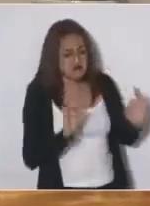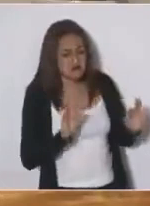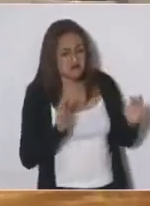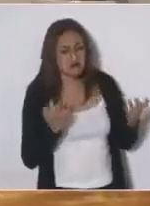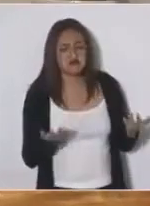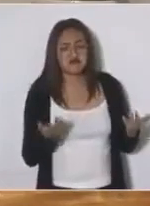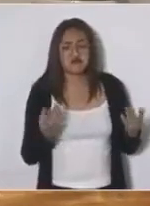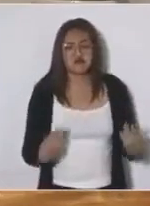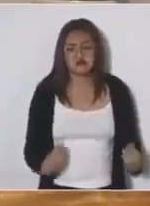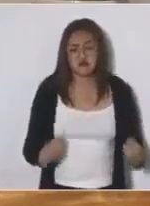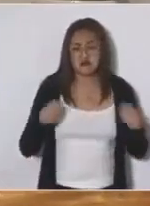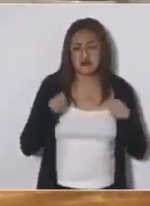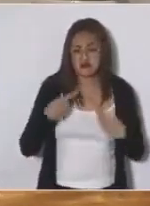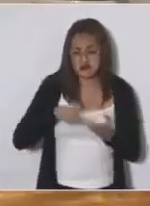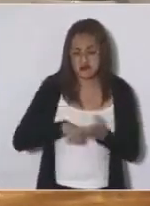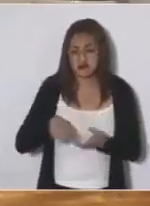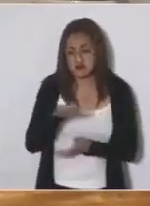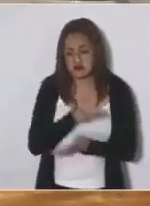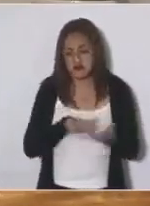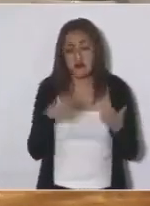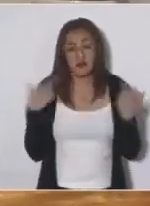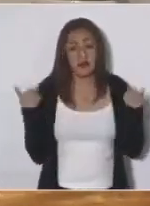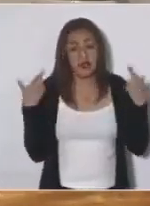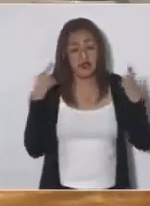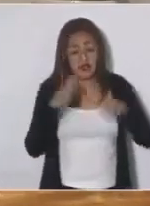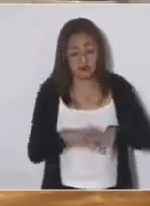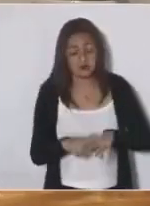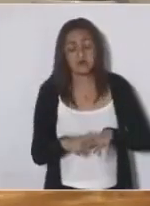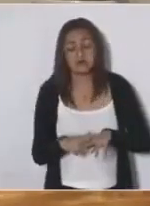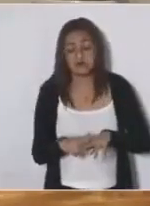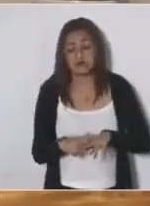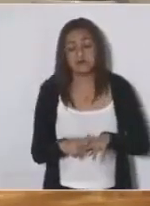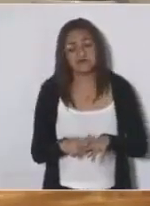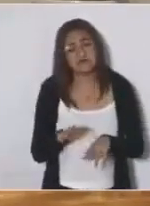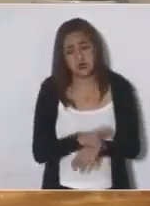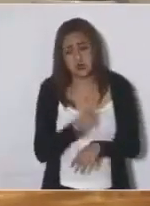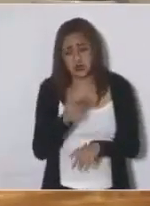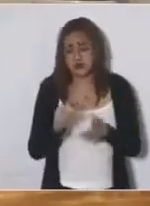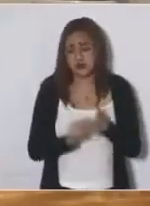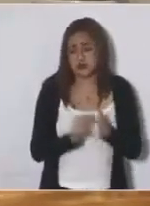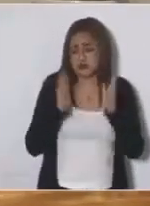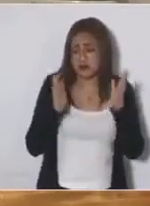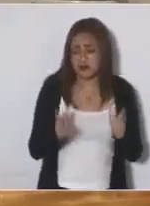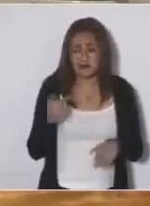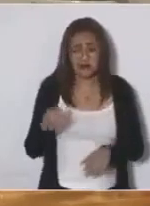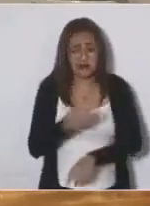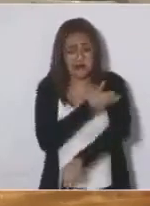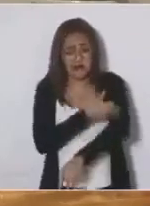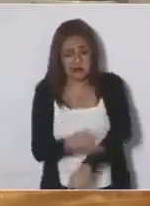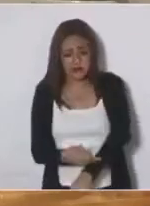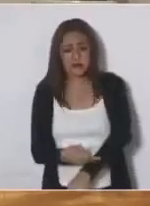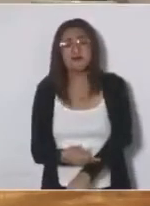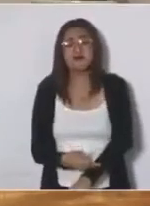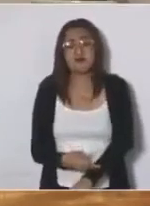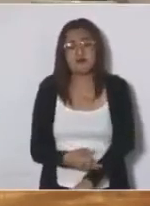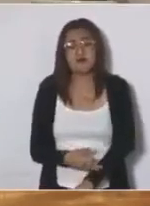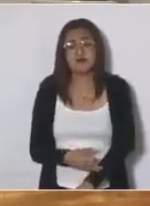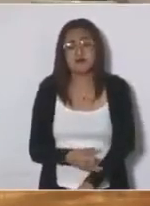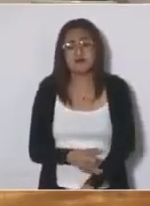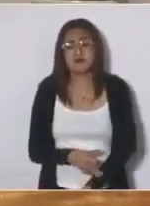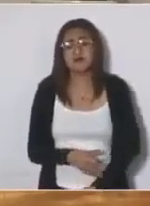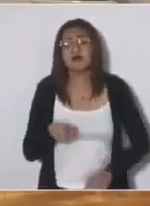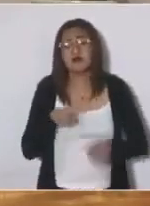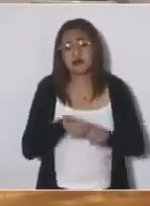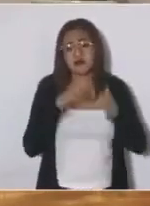se ha firmado que familiares y operadores él estuvieron allí en los gritos no importa eso